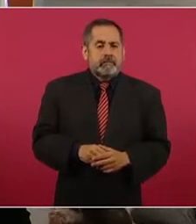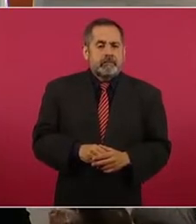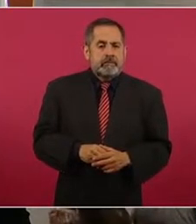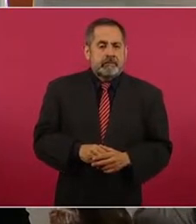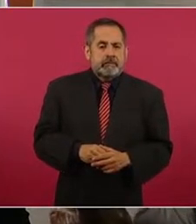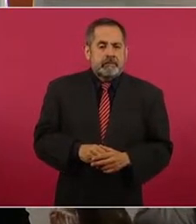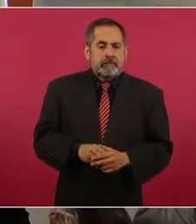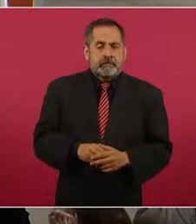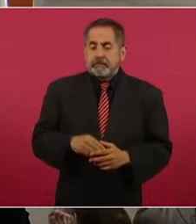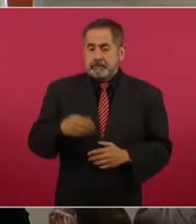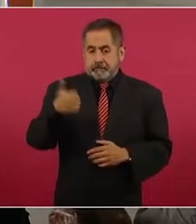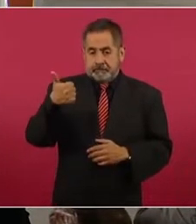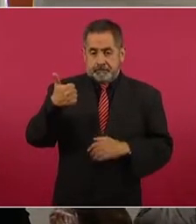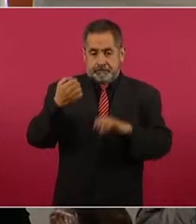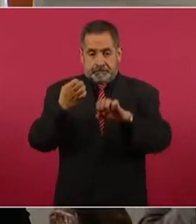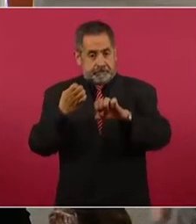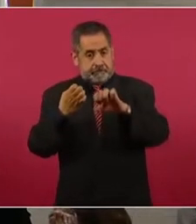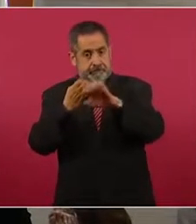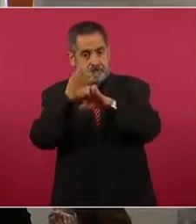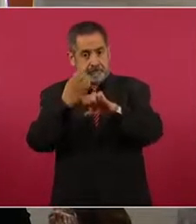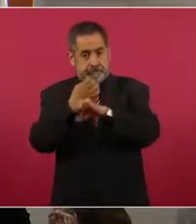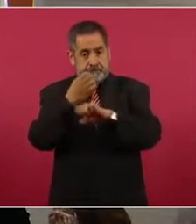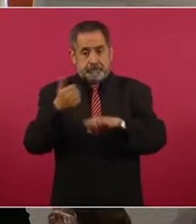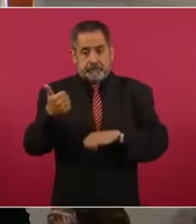6 estados,